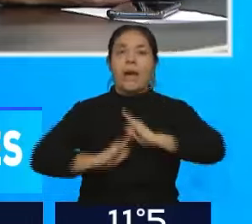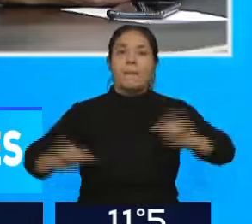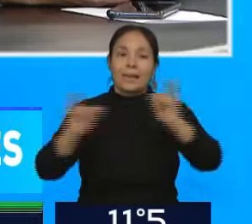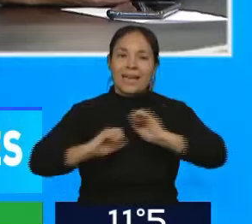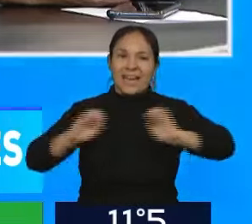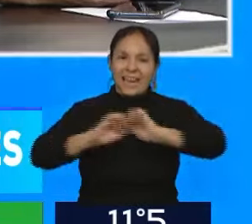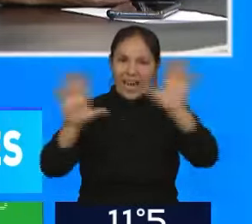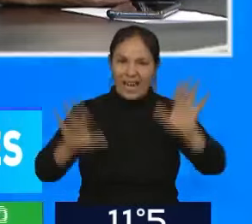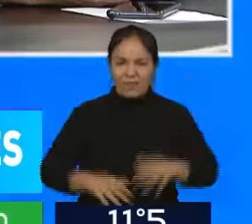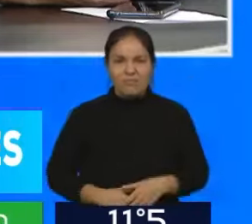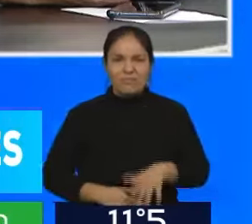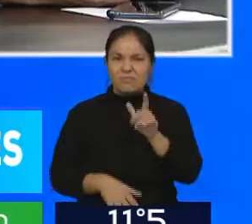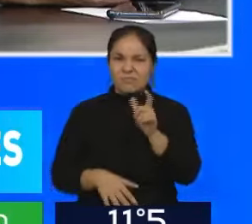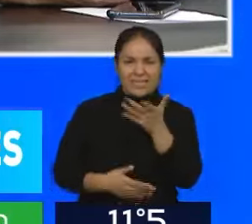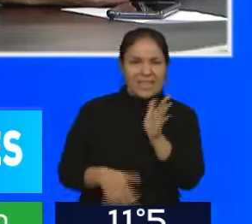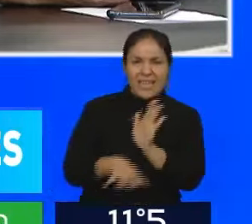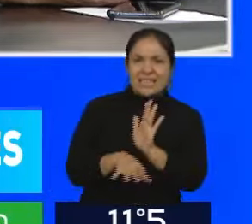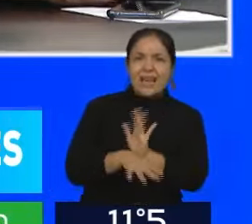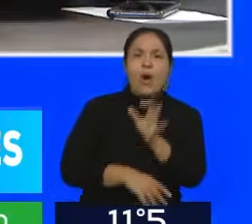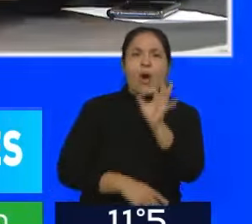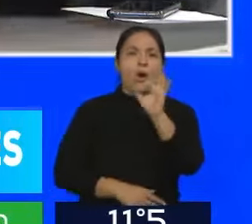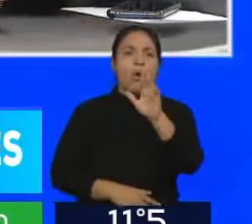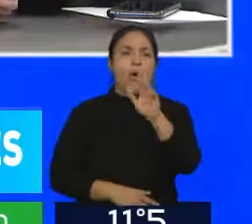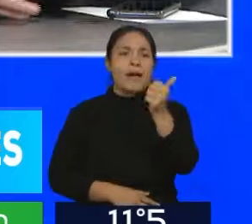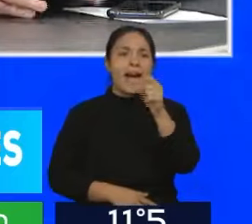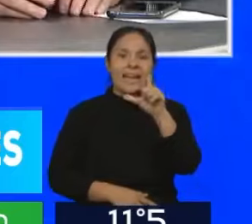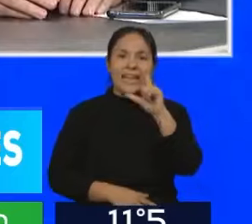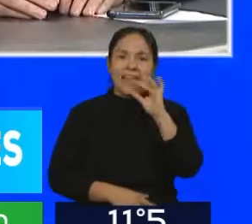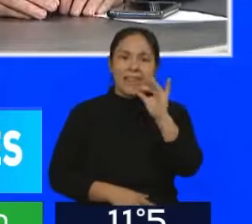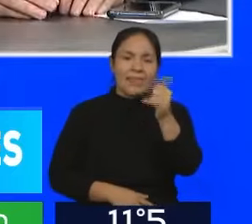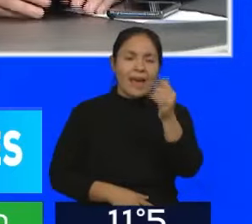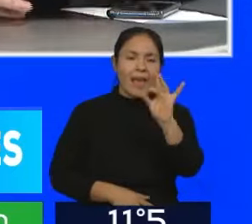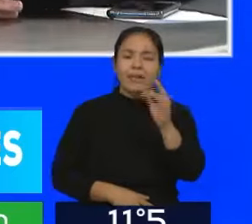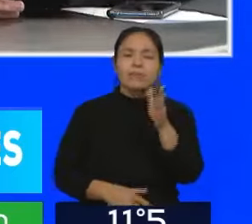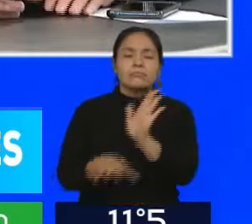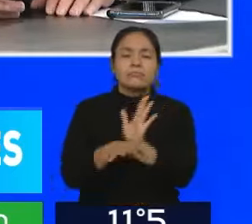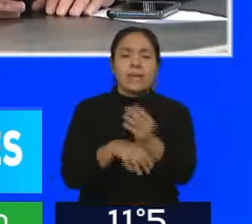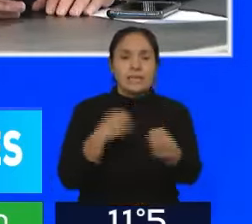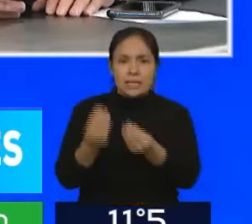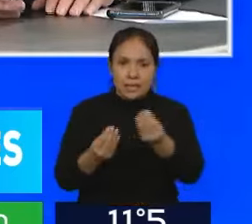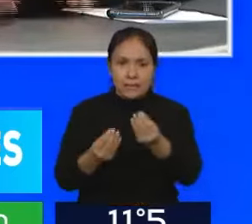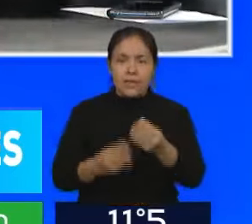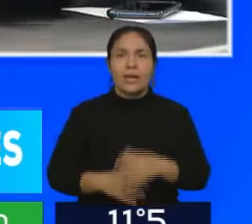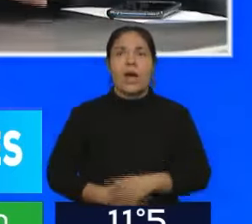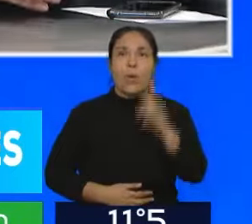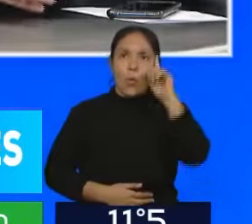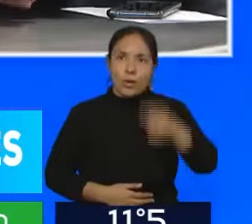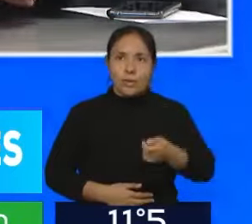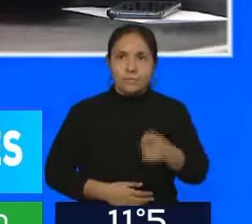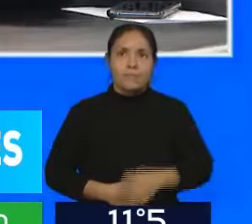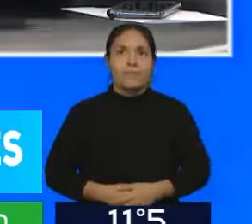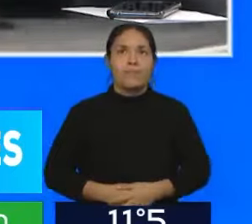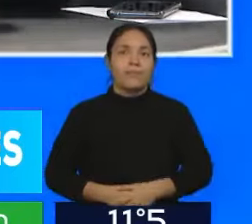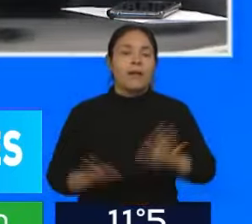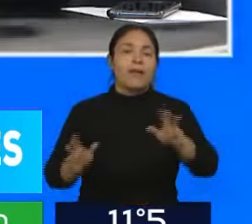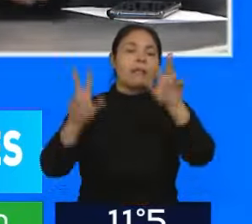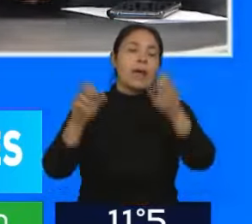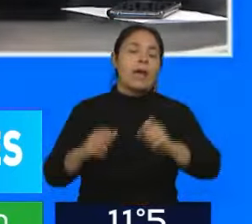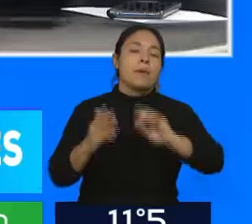Sí. ¿Qué significa ganar oralidad? Oralidad aumentar es la oralidad dentro basta, del proceso de un juicio. Basta de expediente, basta